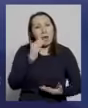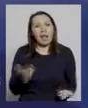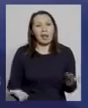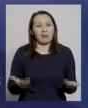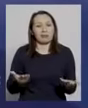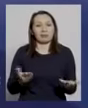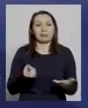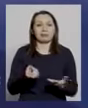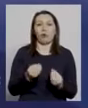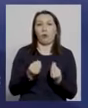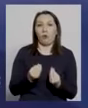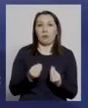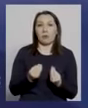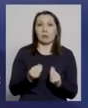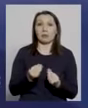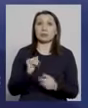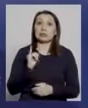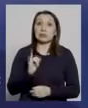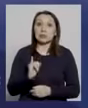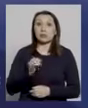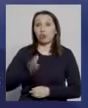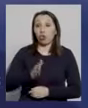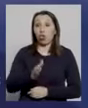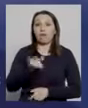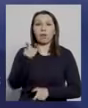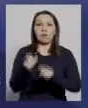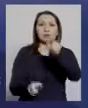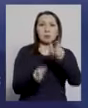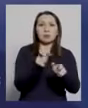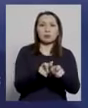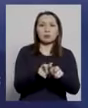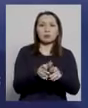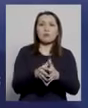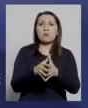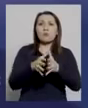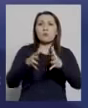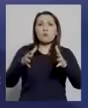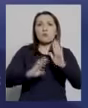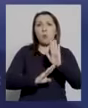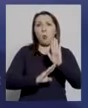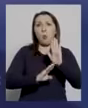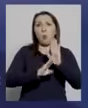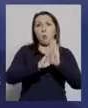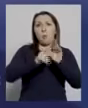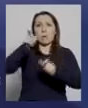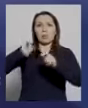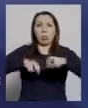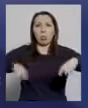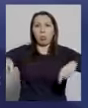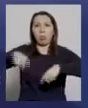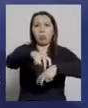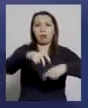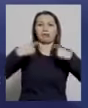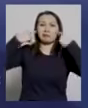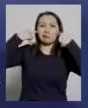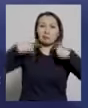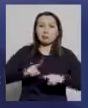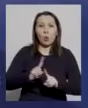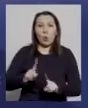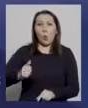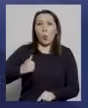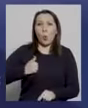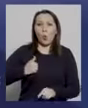Y obviamente que si se siguen manteniendo las tasas altísimas de circulación, el